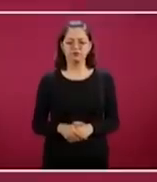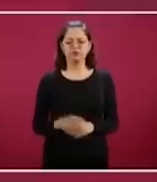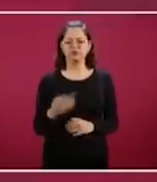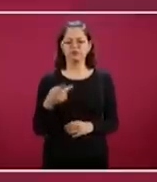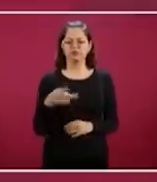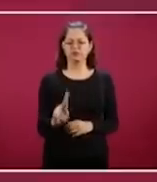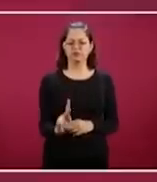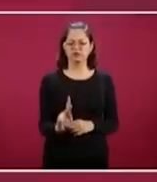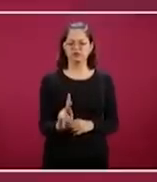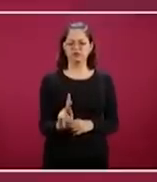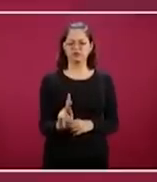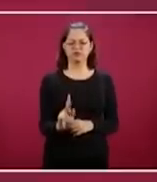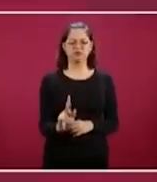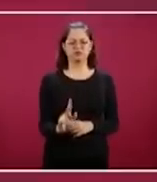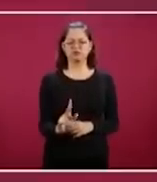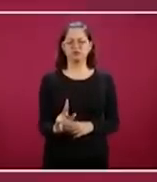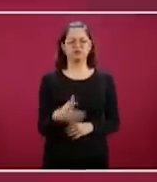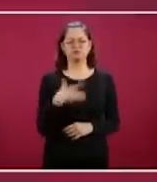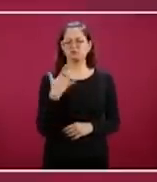Pero lo veo